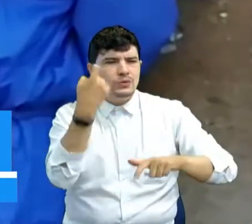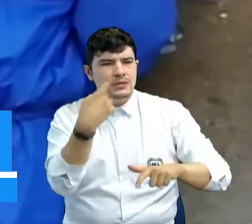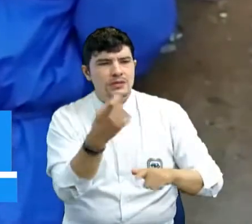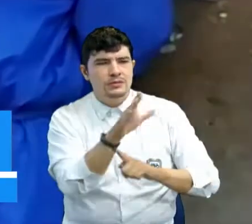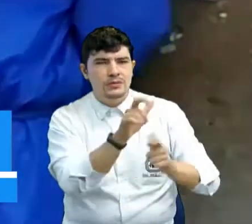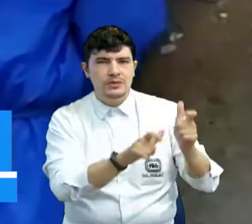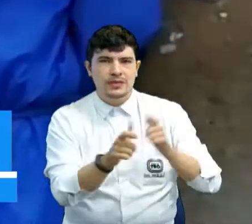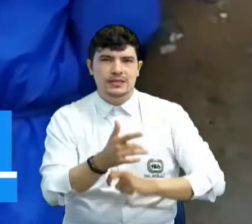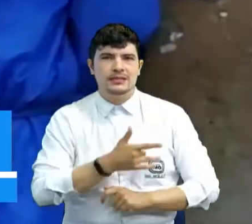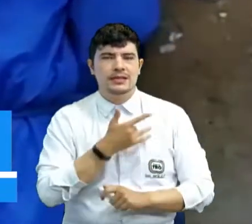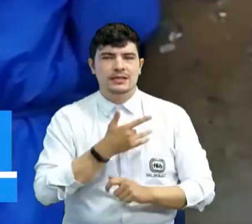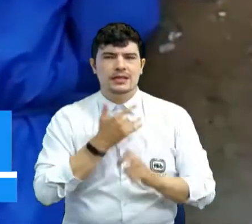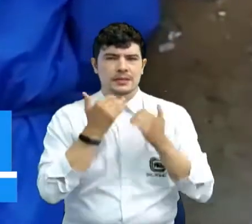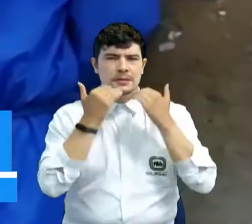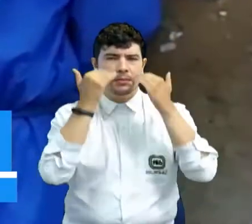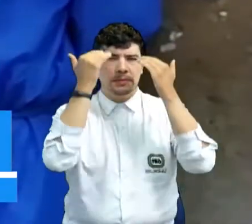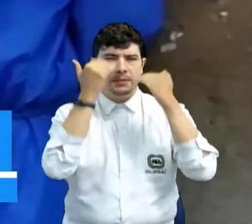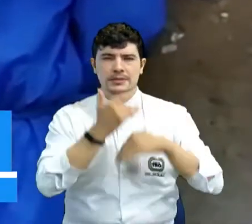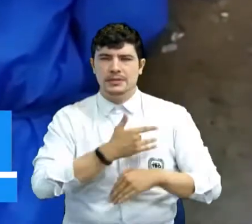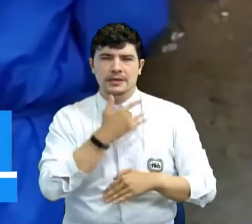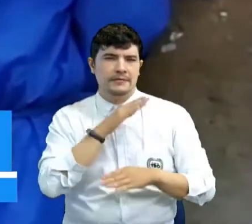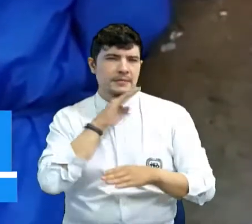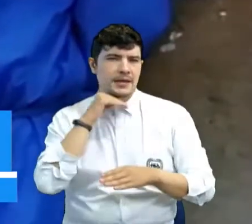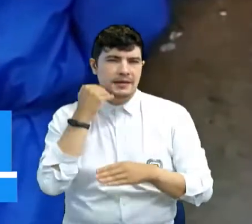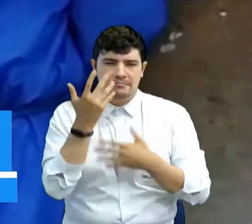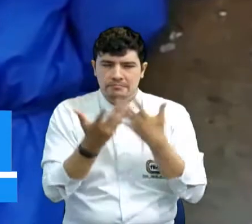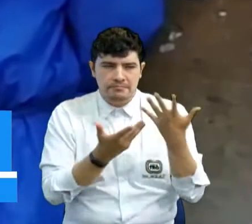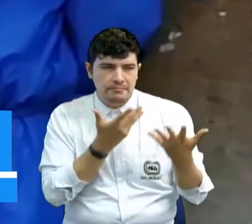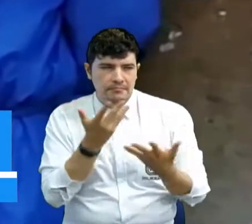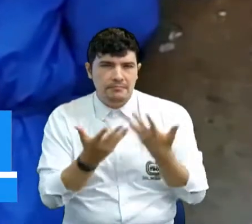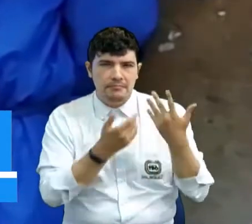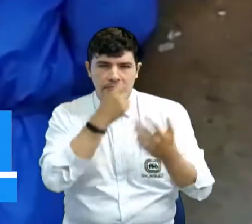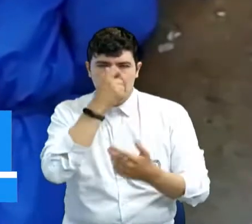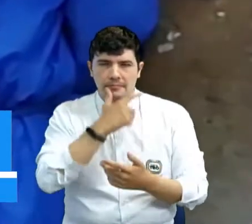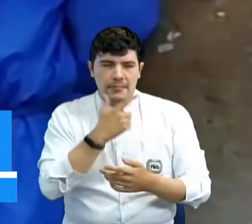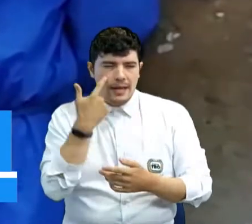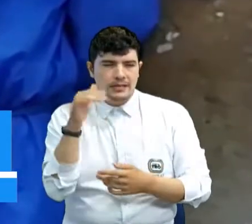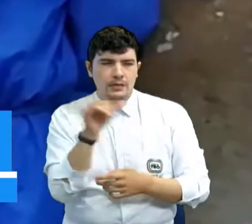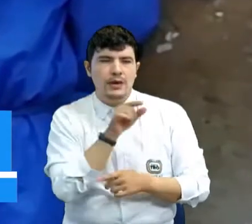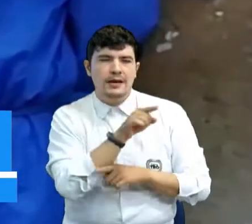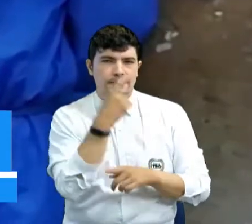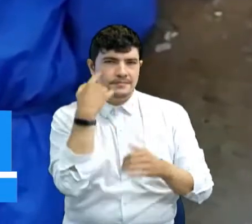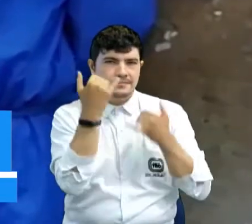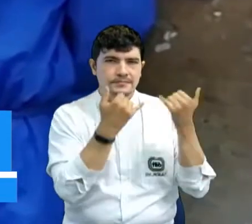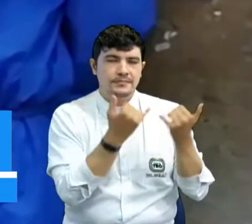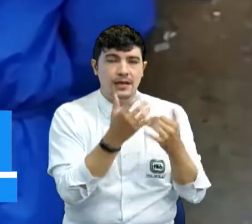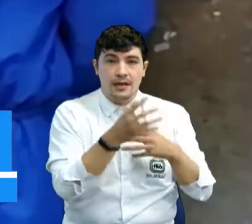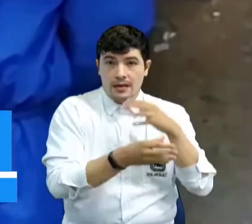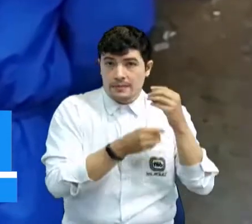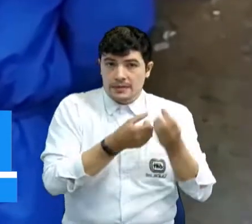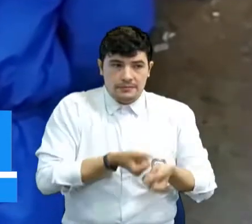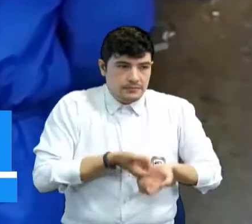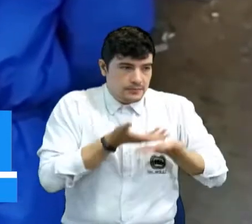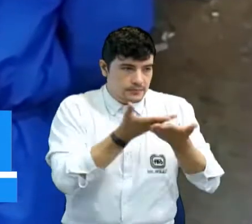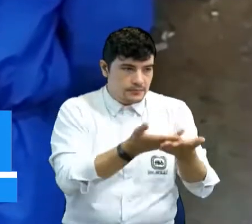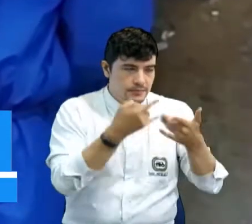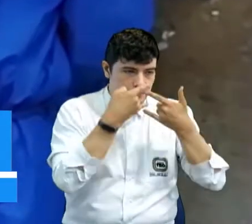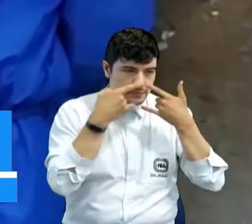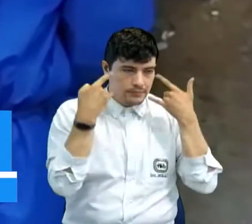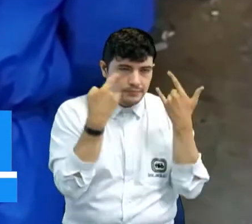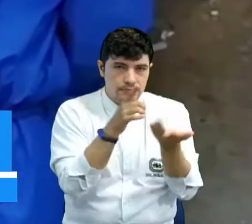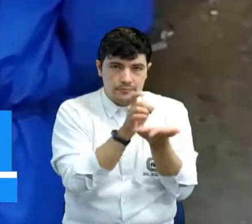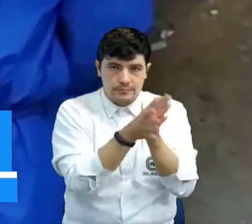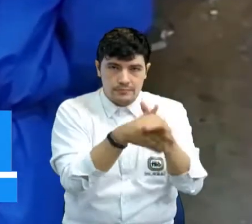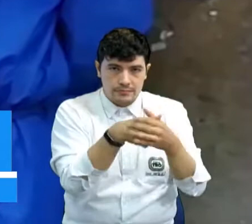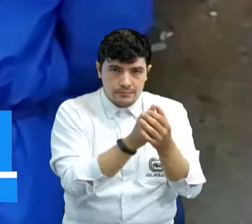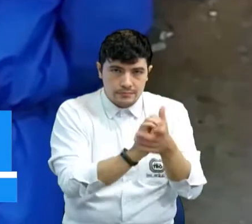de COVID-19. Adicional a esto, se le da educación sobre medidas de protección como es el uso del tapabocas, el lavado de manos,